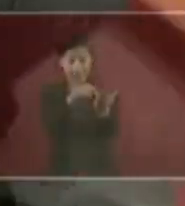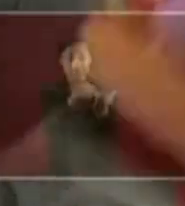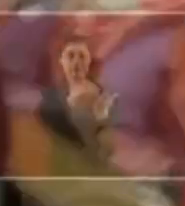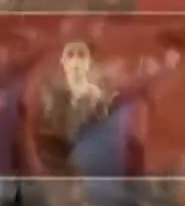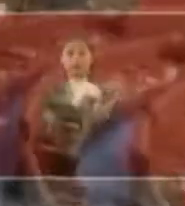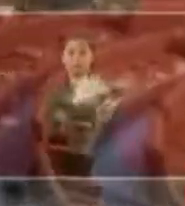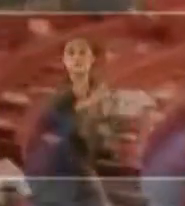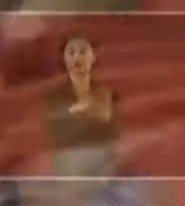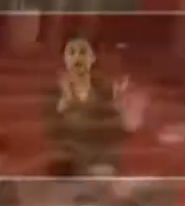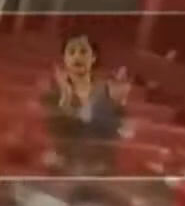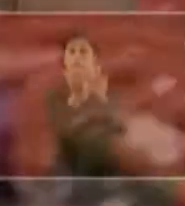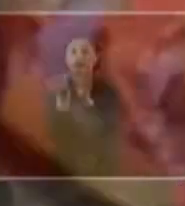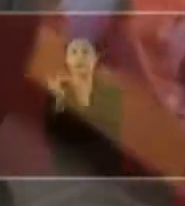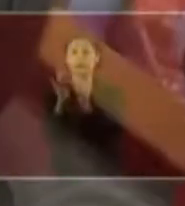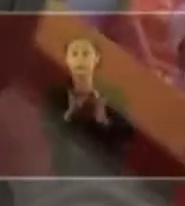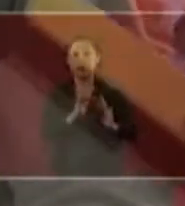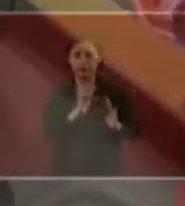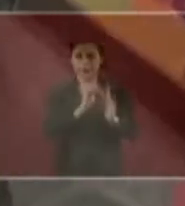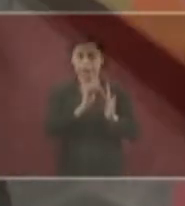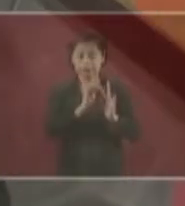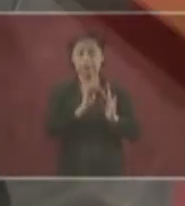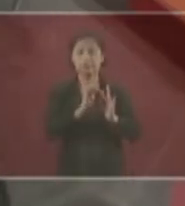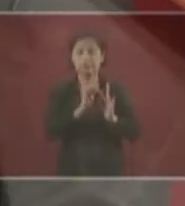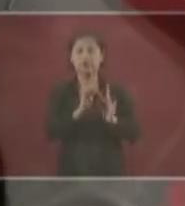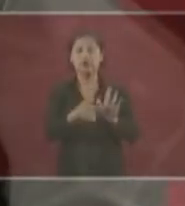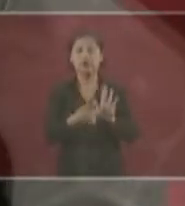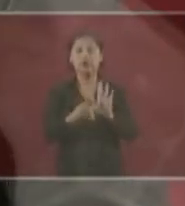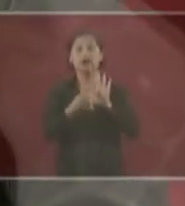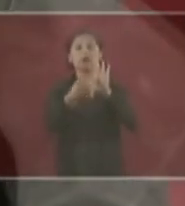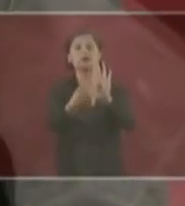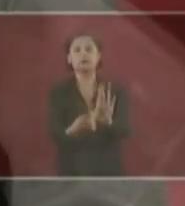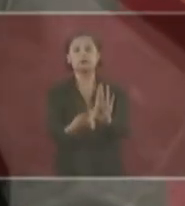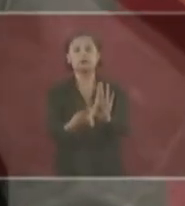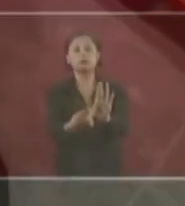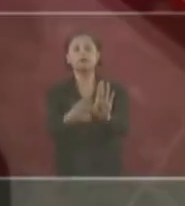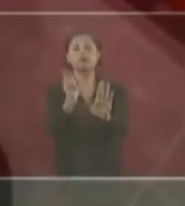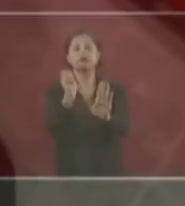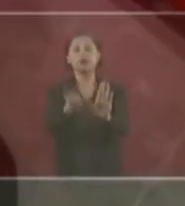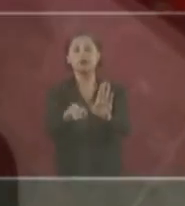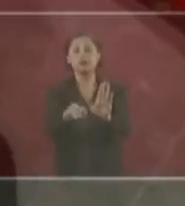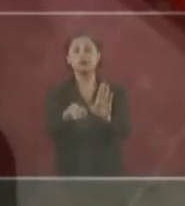mostraron de cómo funciona